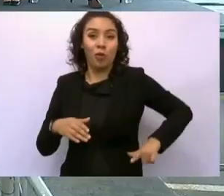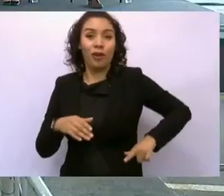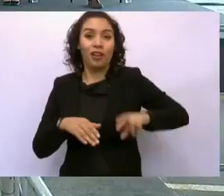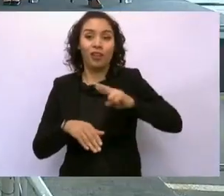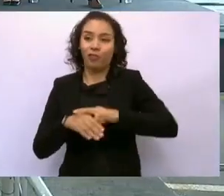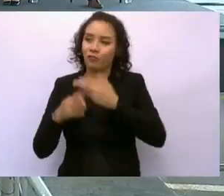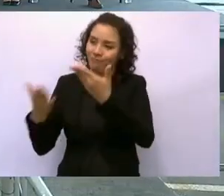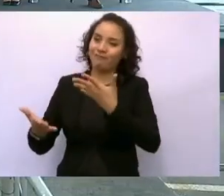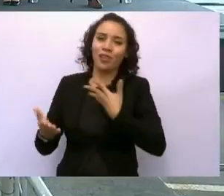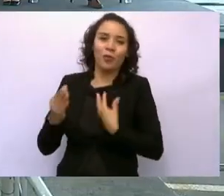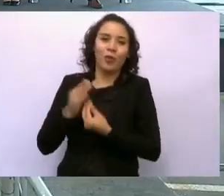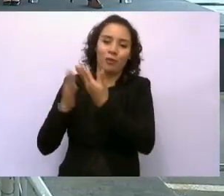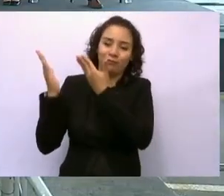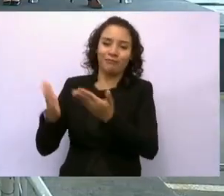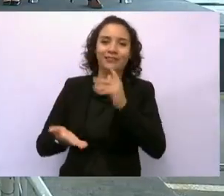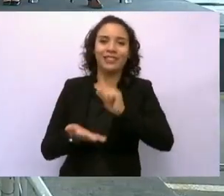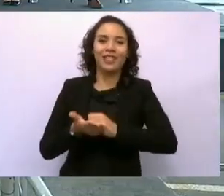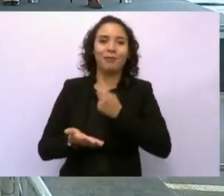Tamaulipas.